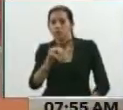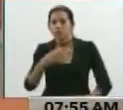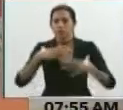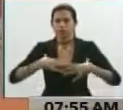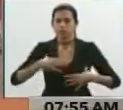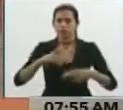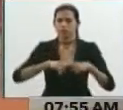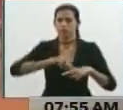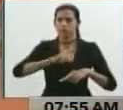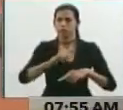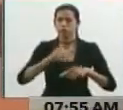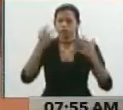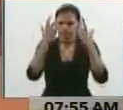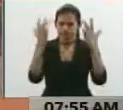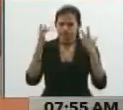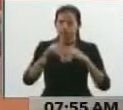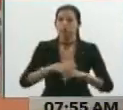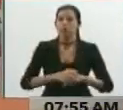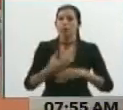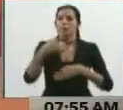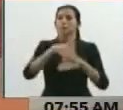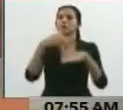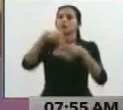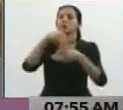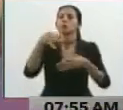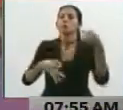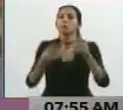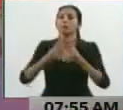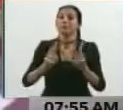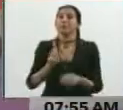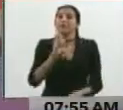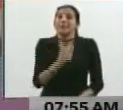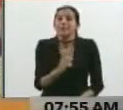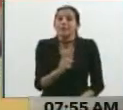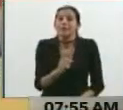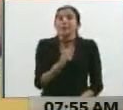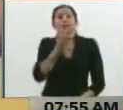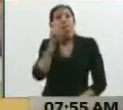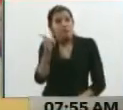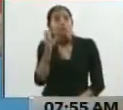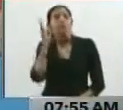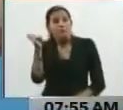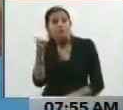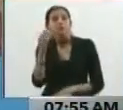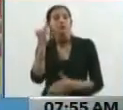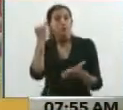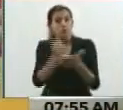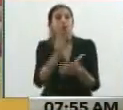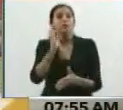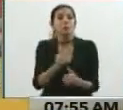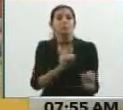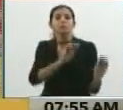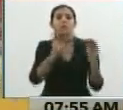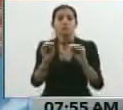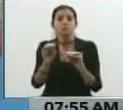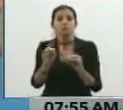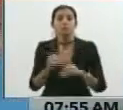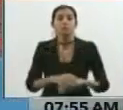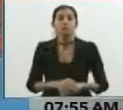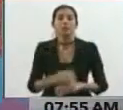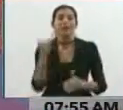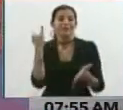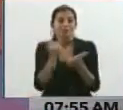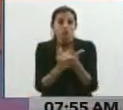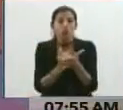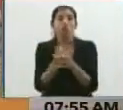poder popular entre justicia y para las policías tienen que acudir al censo nosotros hacemos un llamado como gobierno que somos que